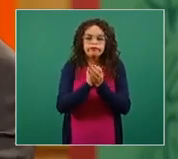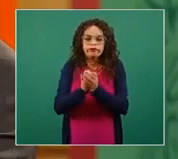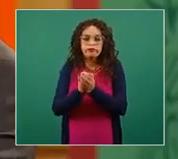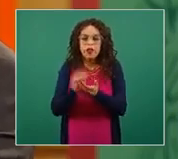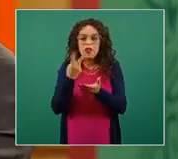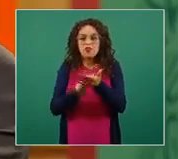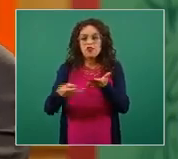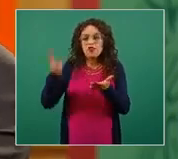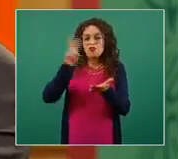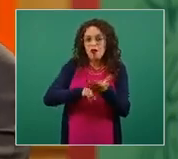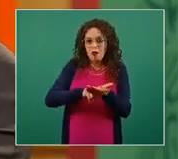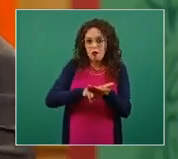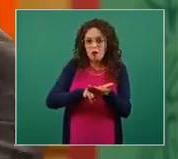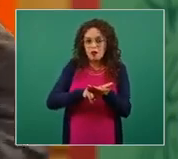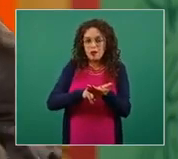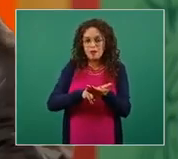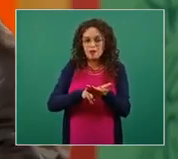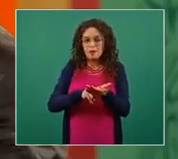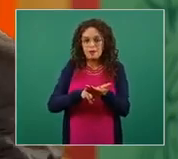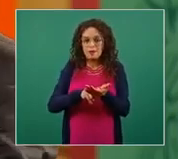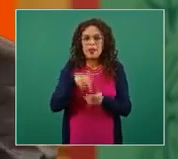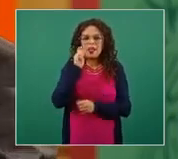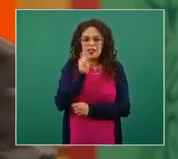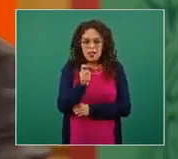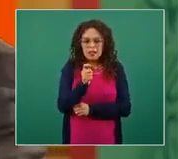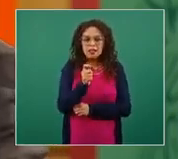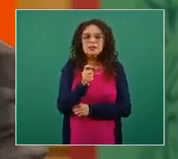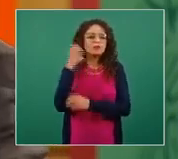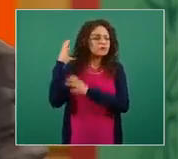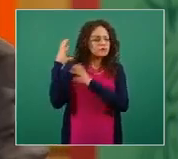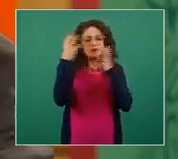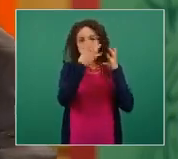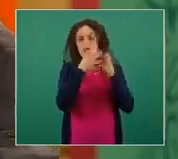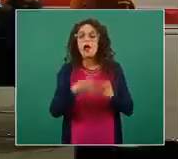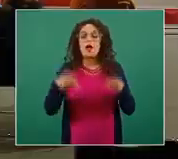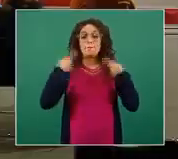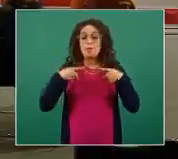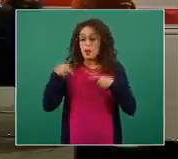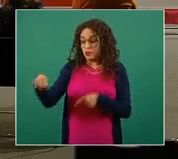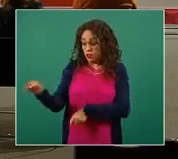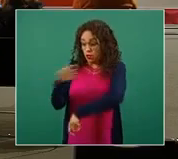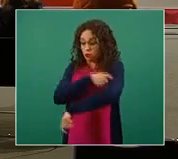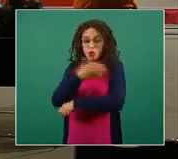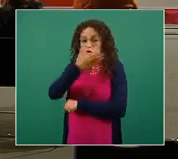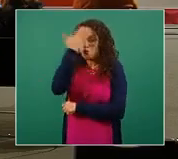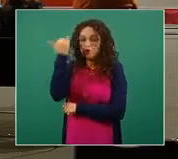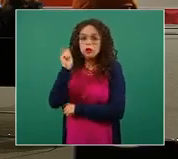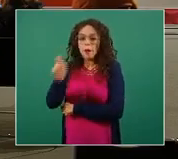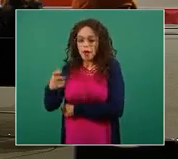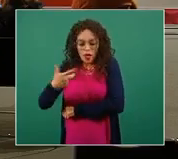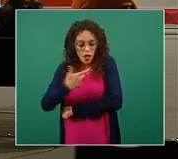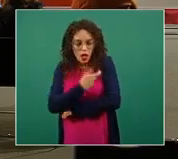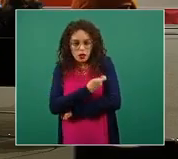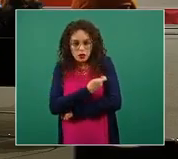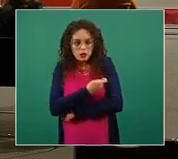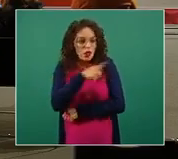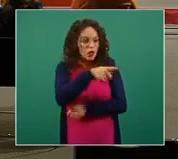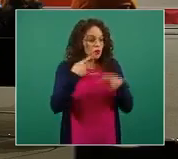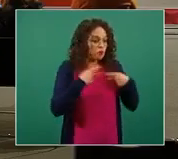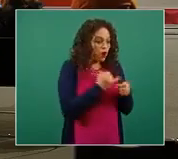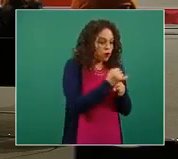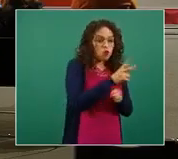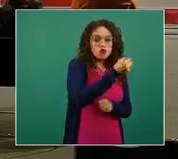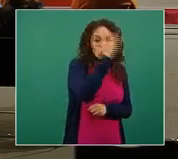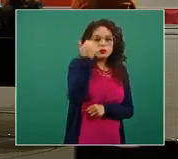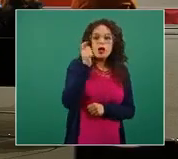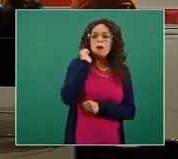es ni la persona vacunada ni las personas investigadoras. Una vez que se inyectan, se les da